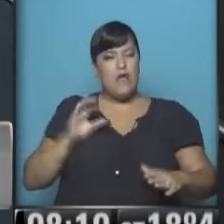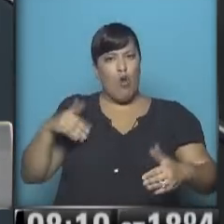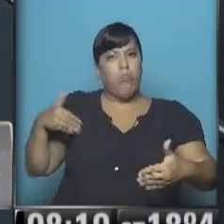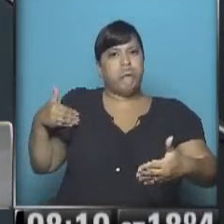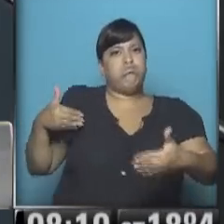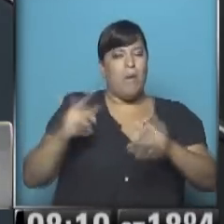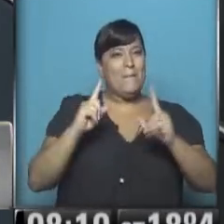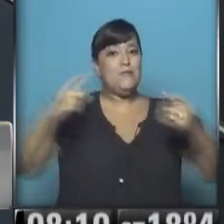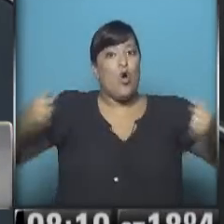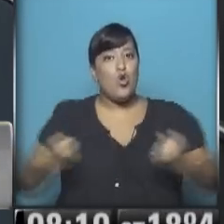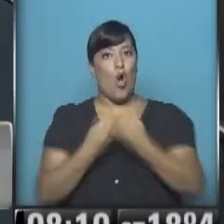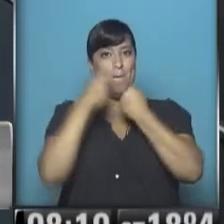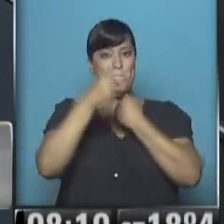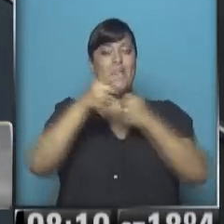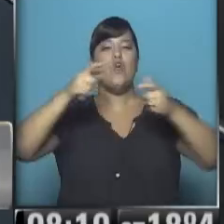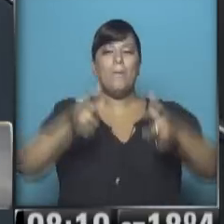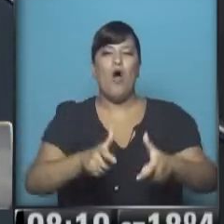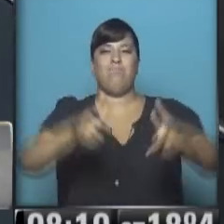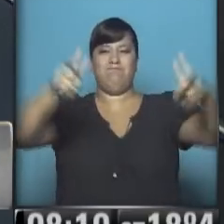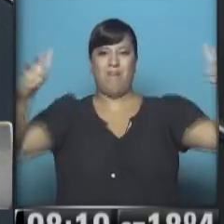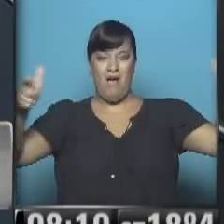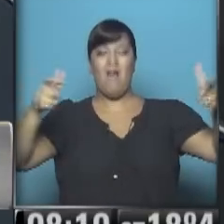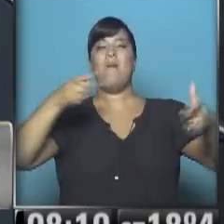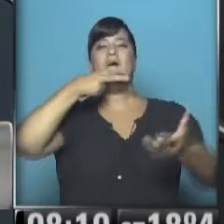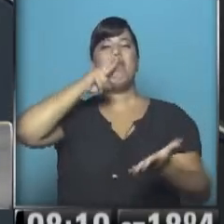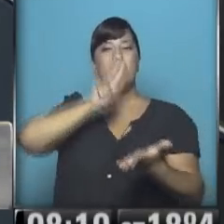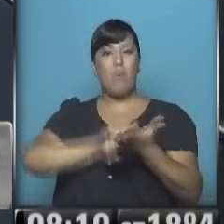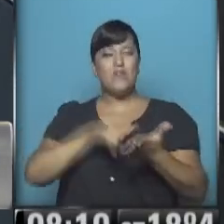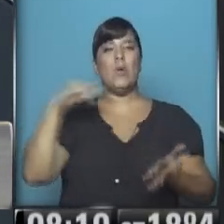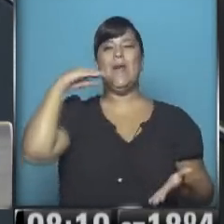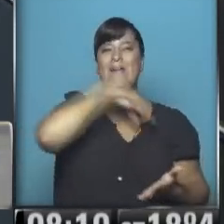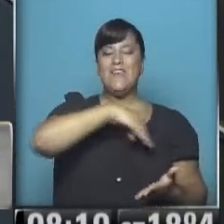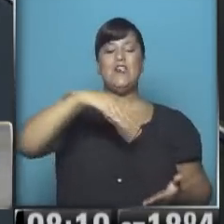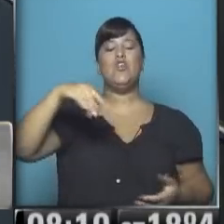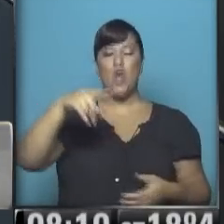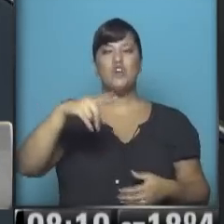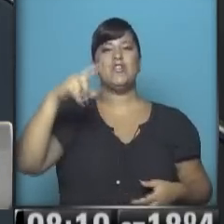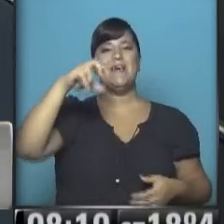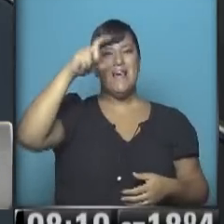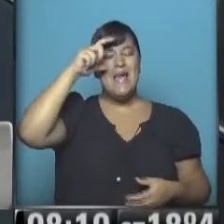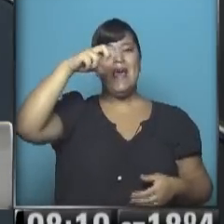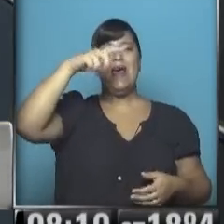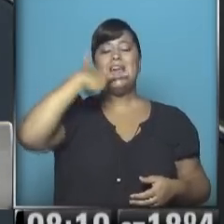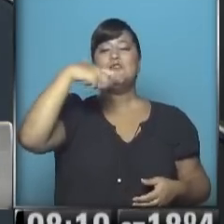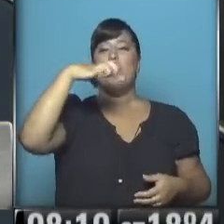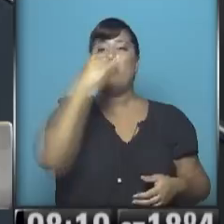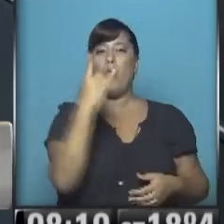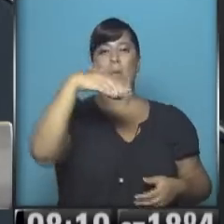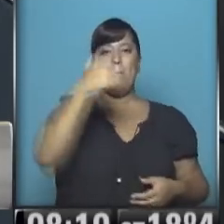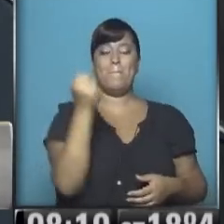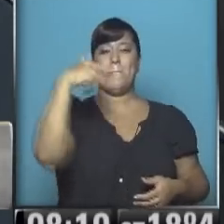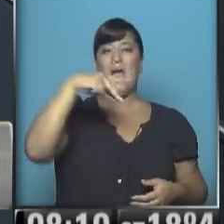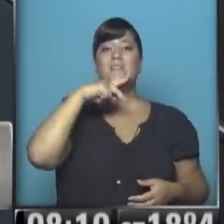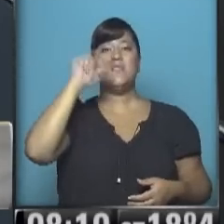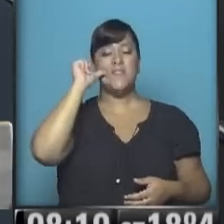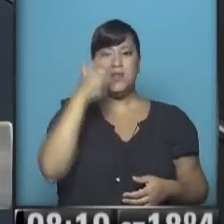de este convenio por exenciones impositivas a los vinos espumantes esto es una extención equivalente al 12 por ha tenido un